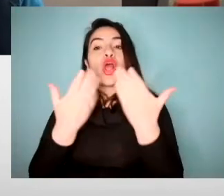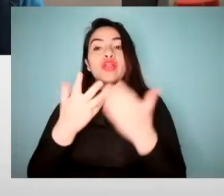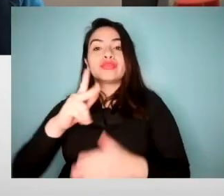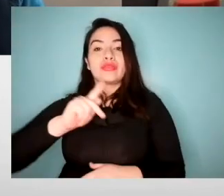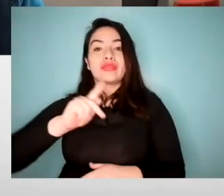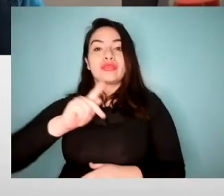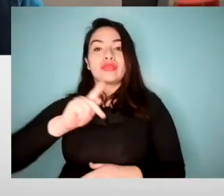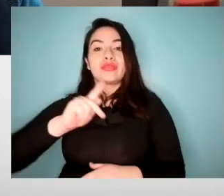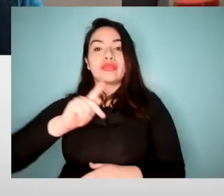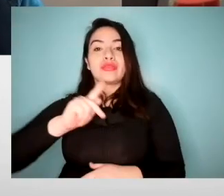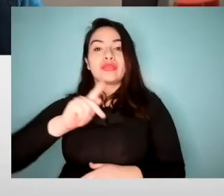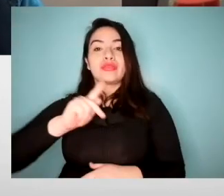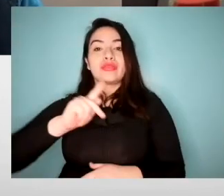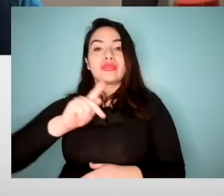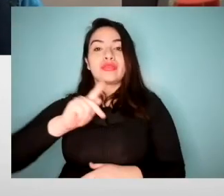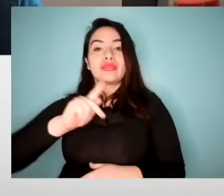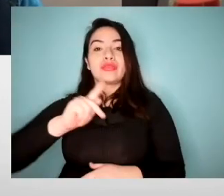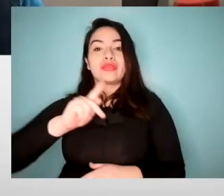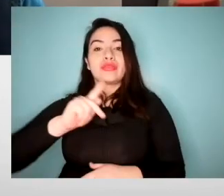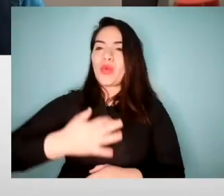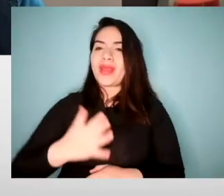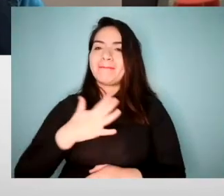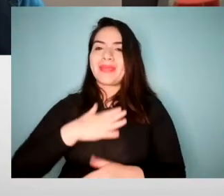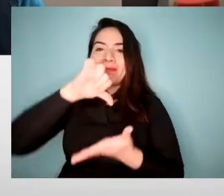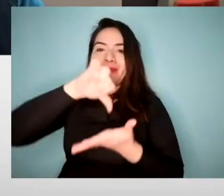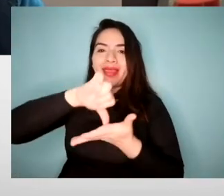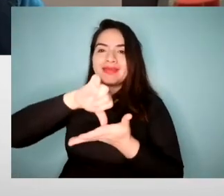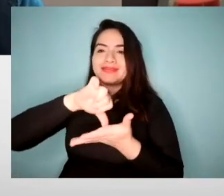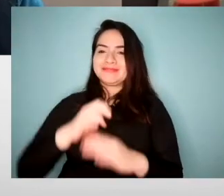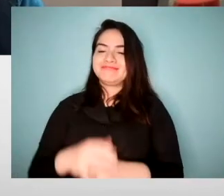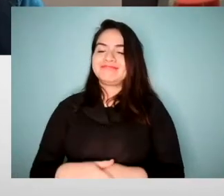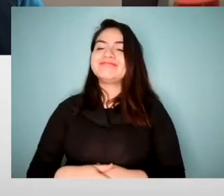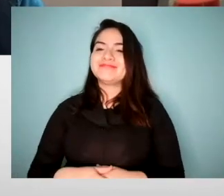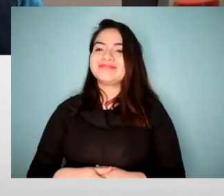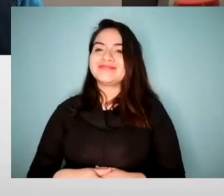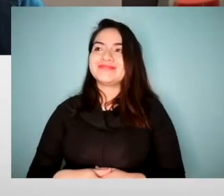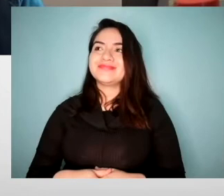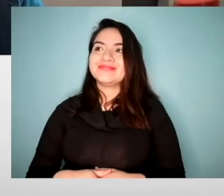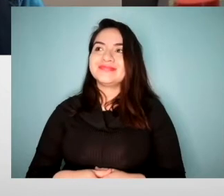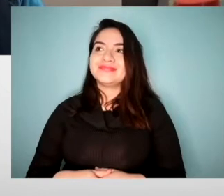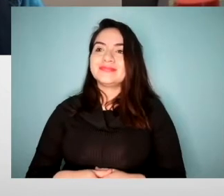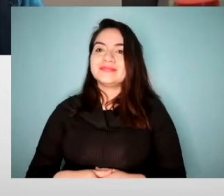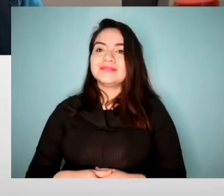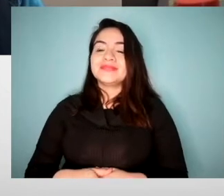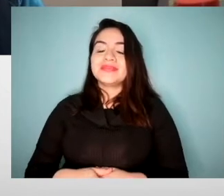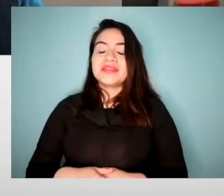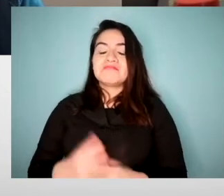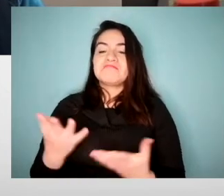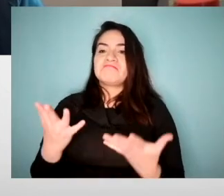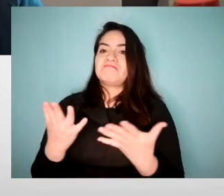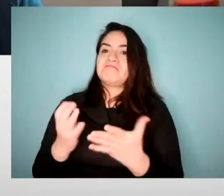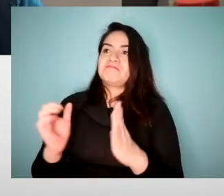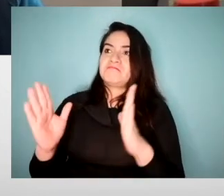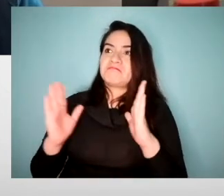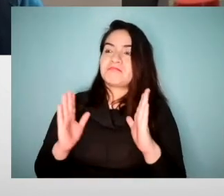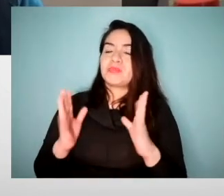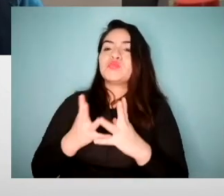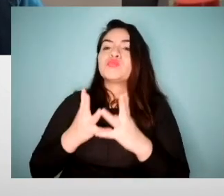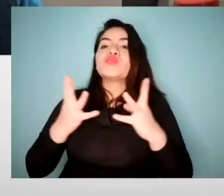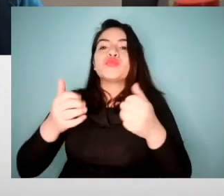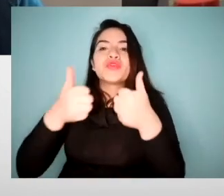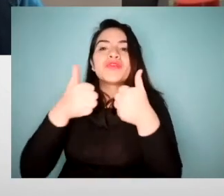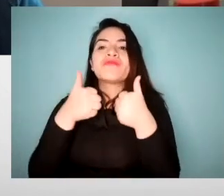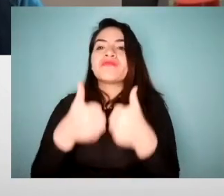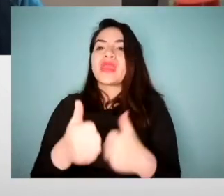volver muy segura a mi país de origen. Así que me recibieron muy bien en la universidad,